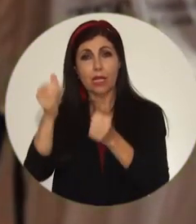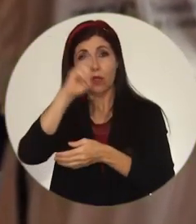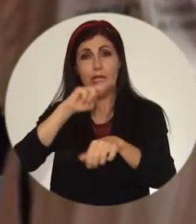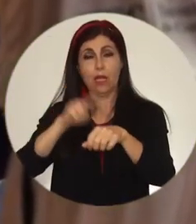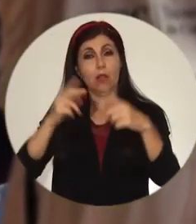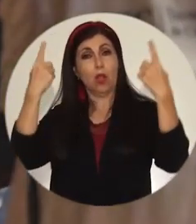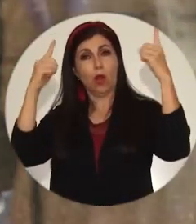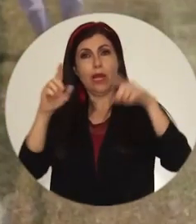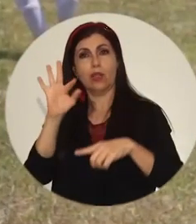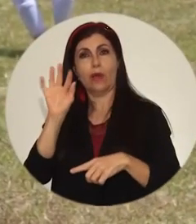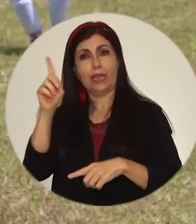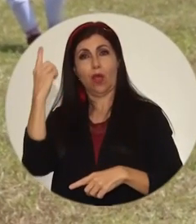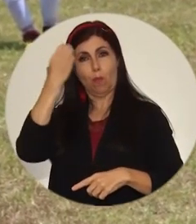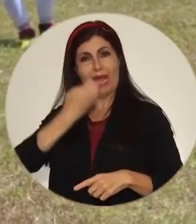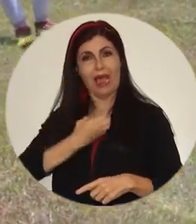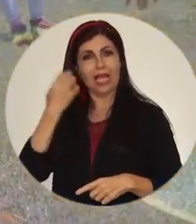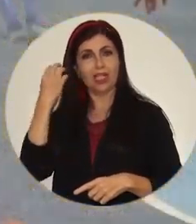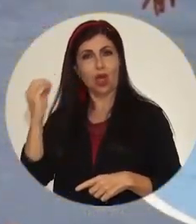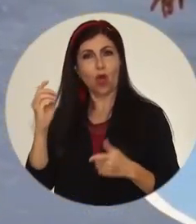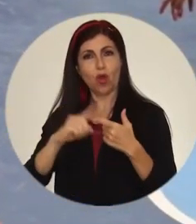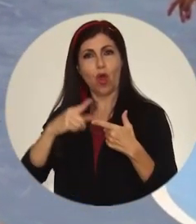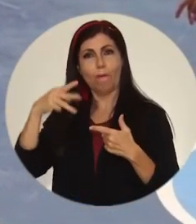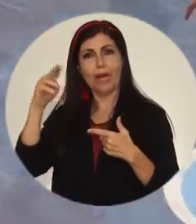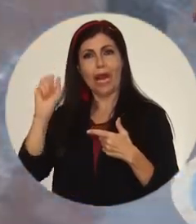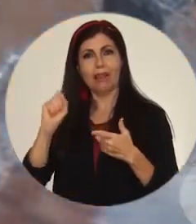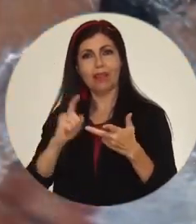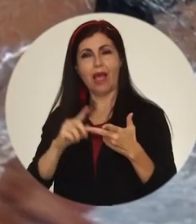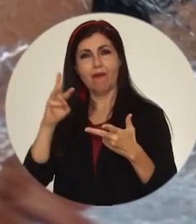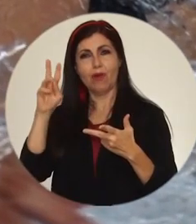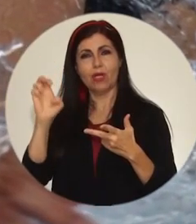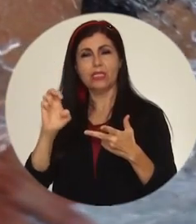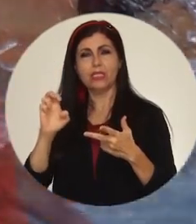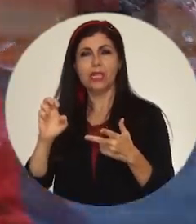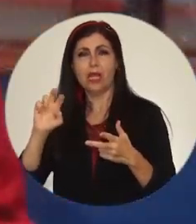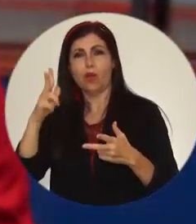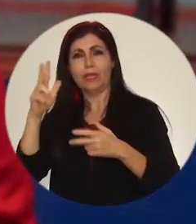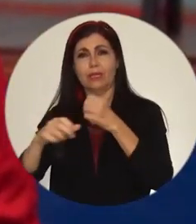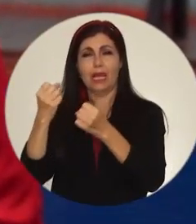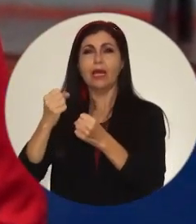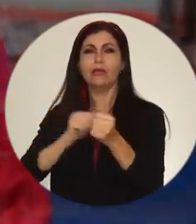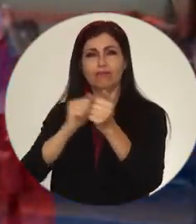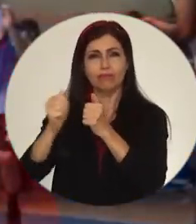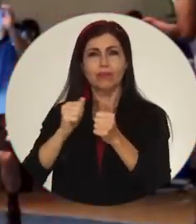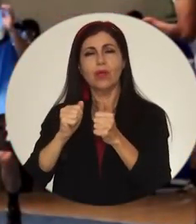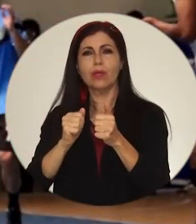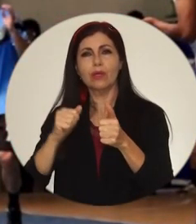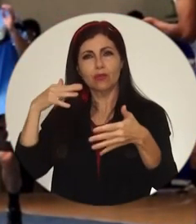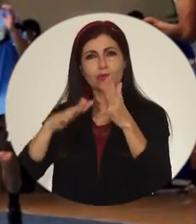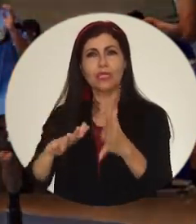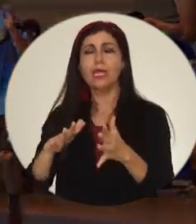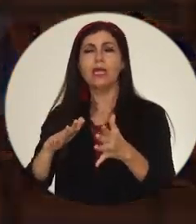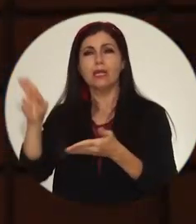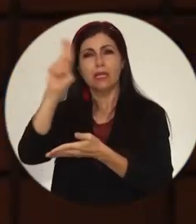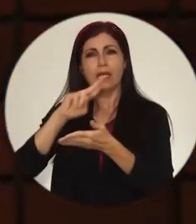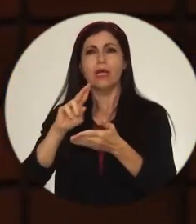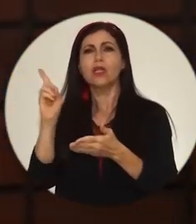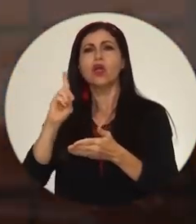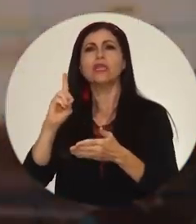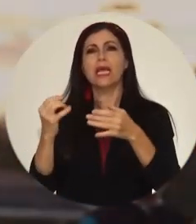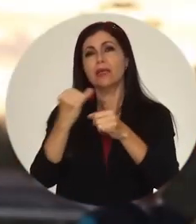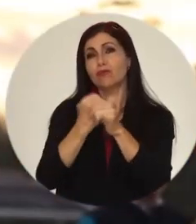Atletas de la UNA lograron 91 medallas de oro, plata y bronce en la 23ª edición de Los Juncos, con sede en el